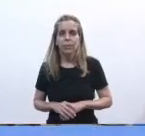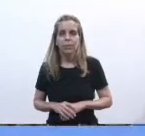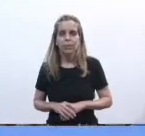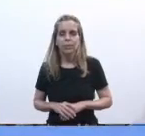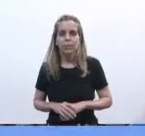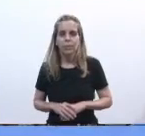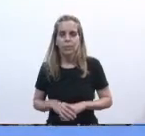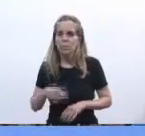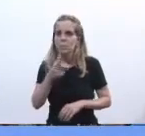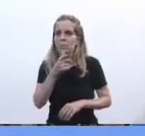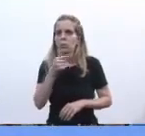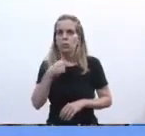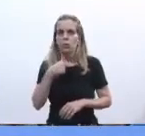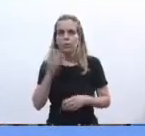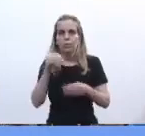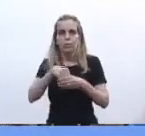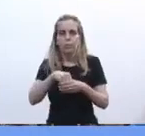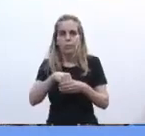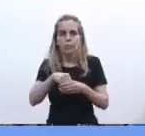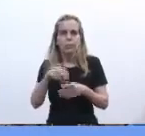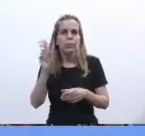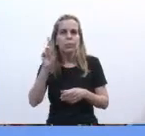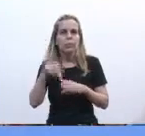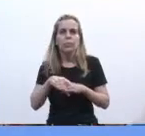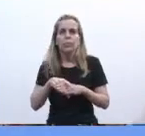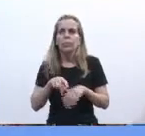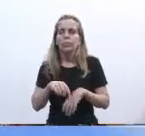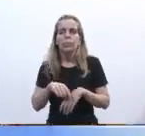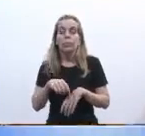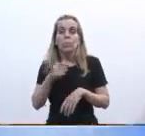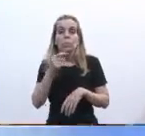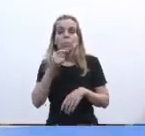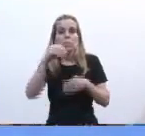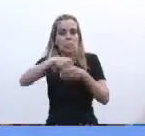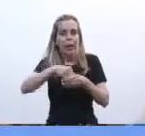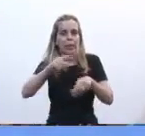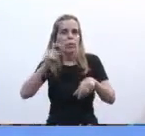me considero parte de una generación